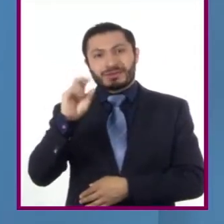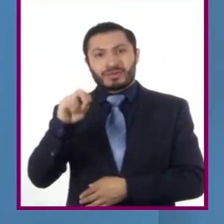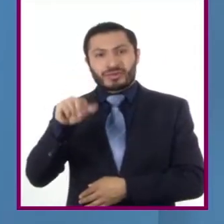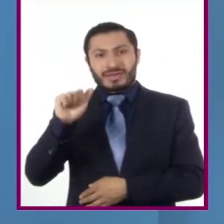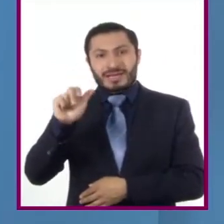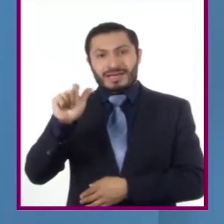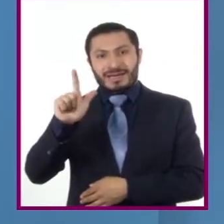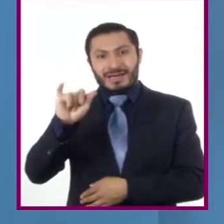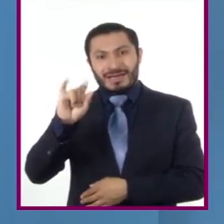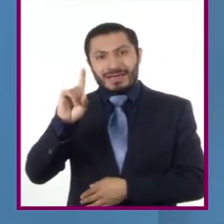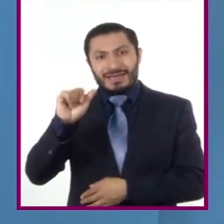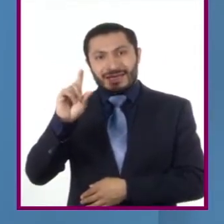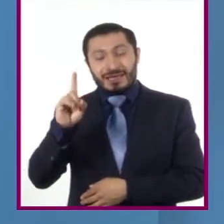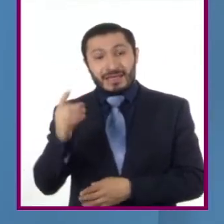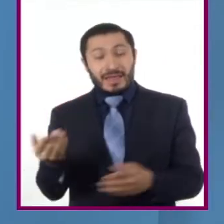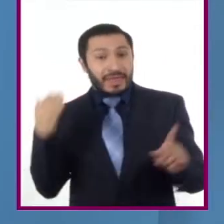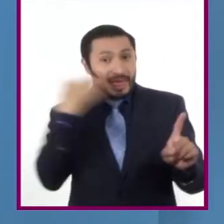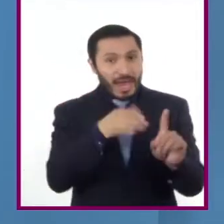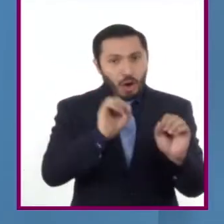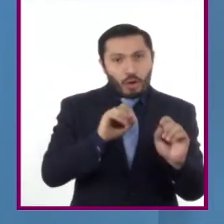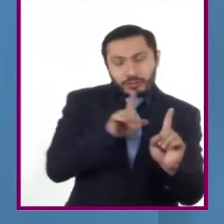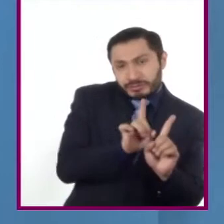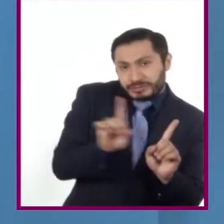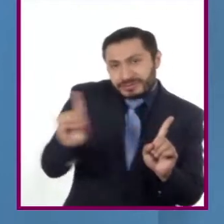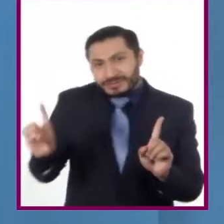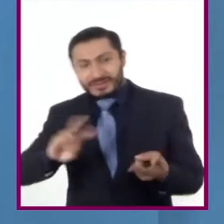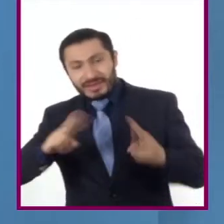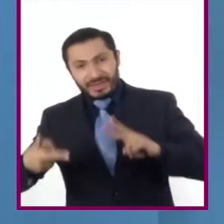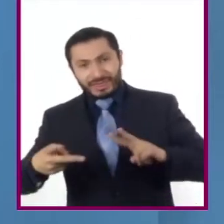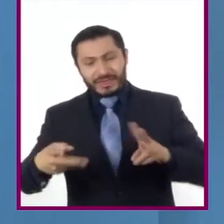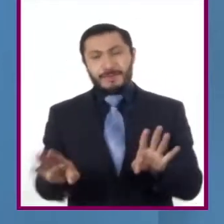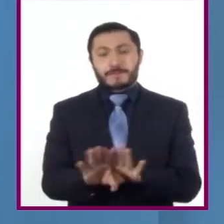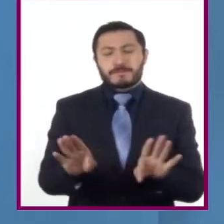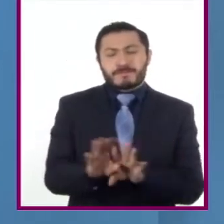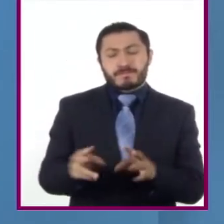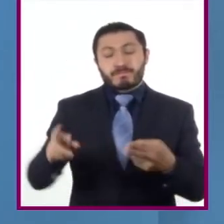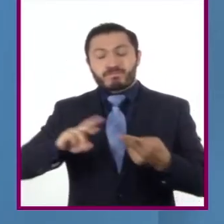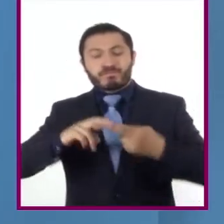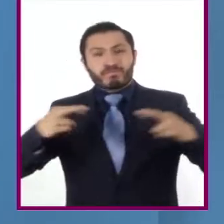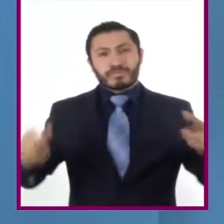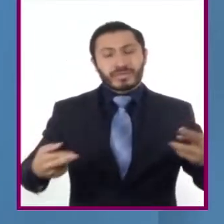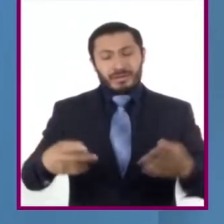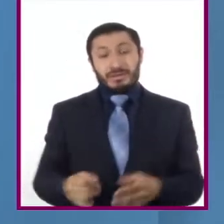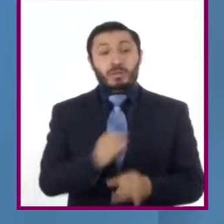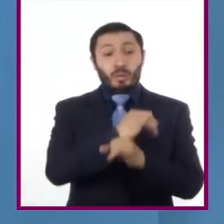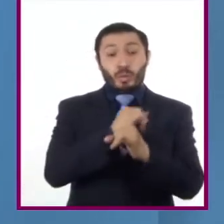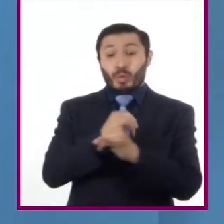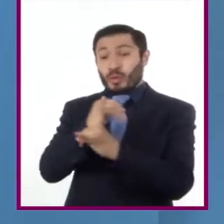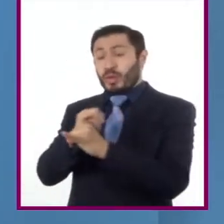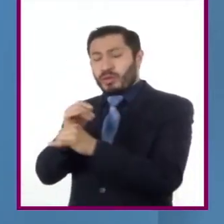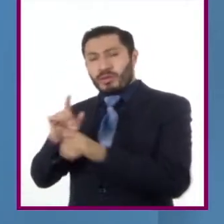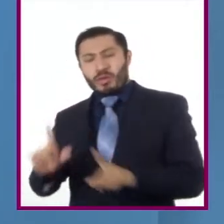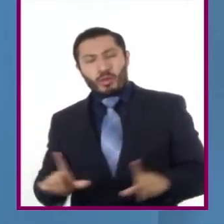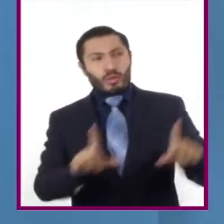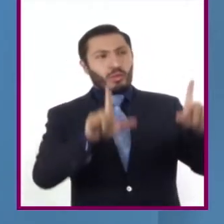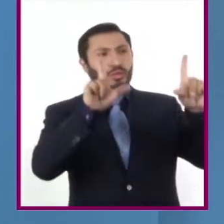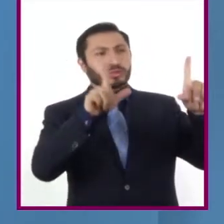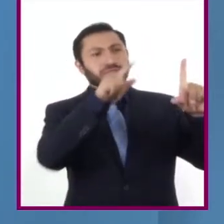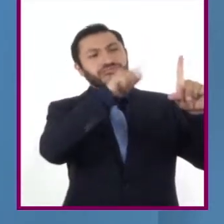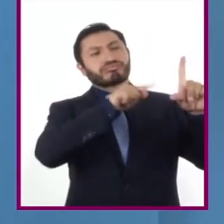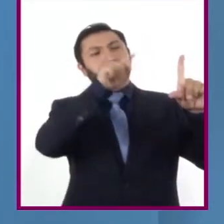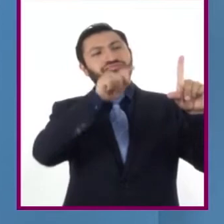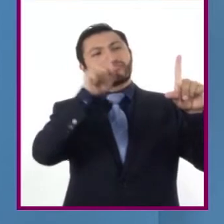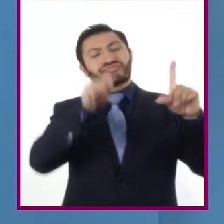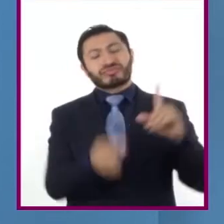a partir de cómo se relacionan las variables, a través del registro de datos en tablas.